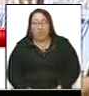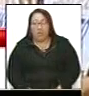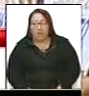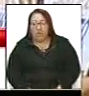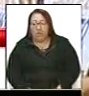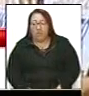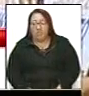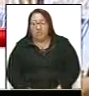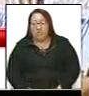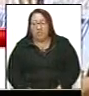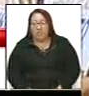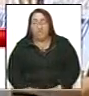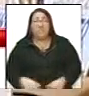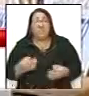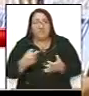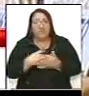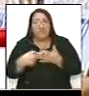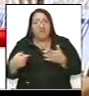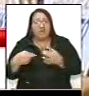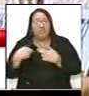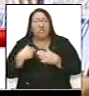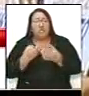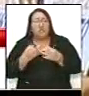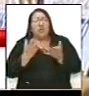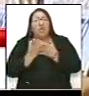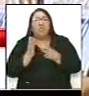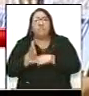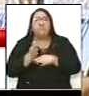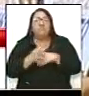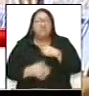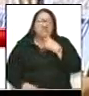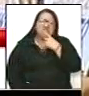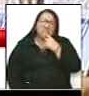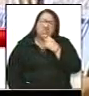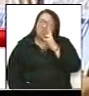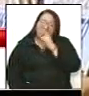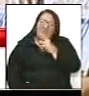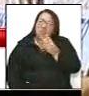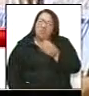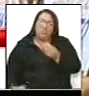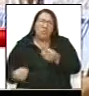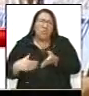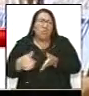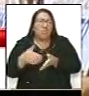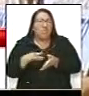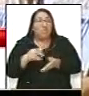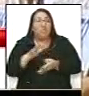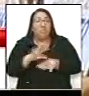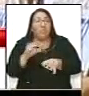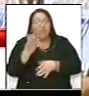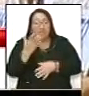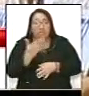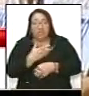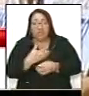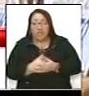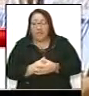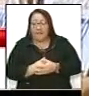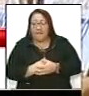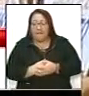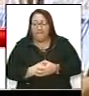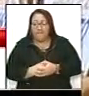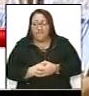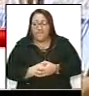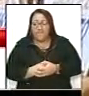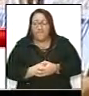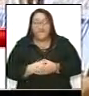semana de representación suelo ir a colegios y me llamó mucho la atención. Y el pedido que le hago, Presidenta, era para que